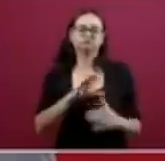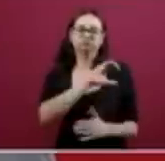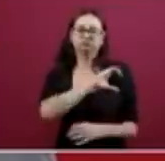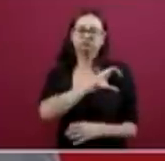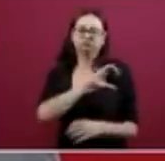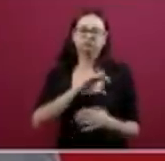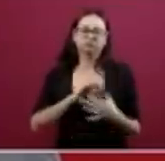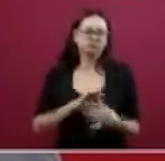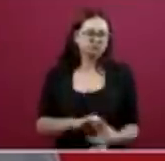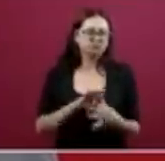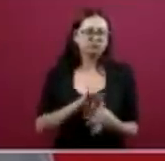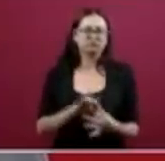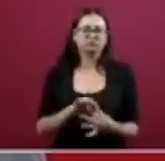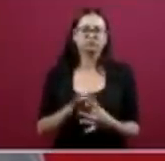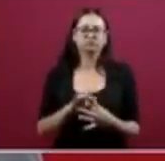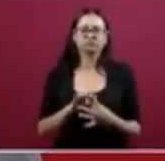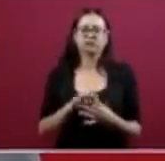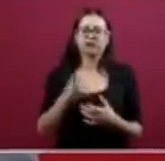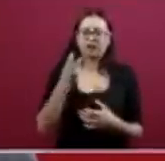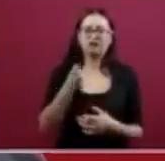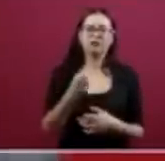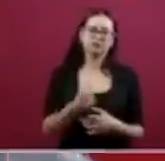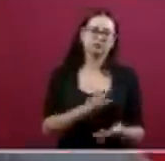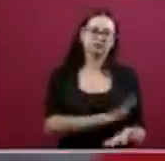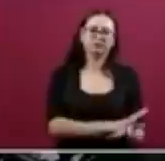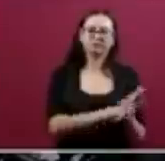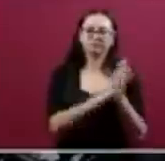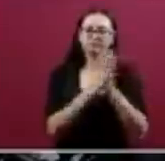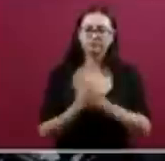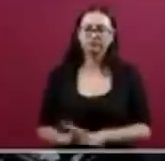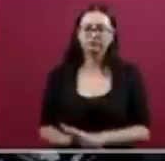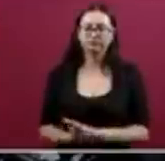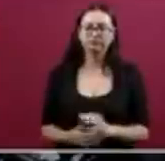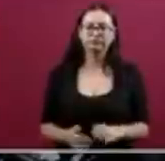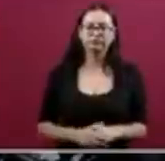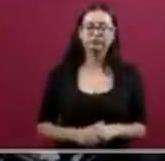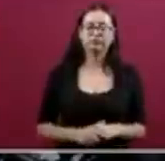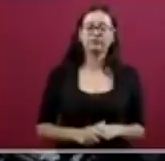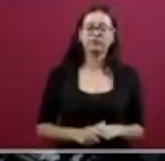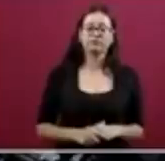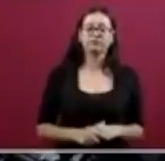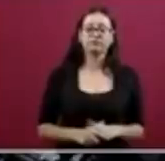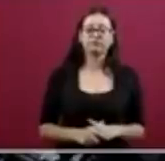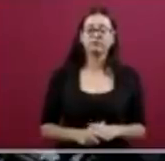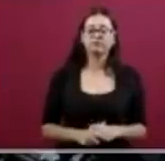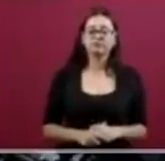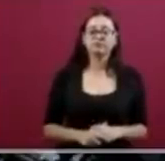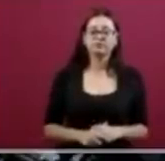Entonces, ese es el cambio, esa es la transformación. A ver, terminamos. Ah, bueno.